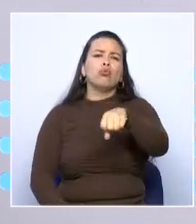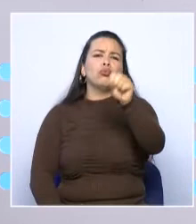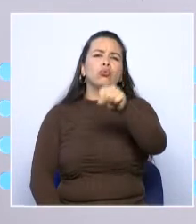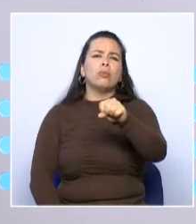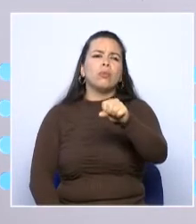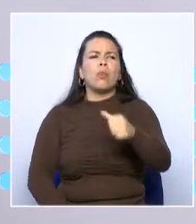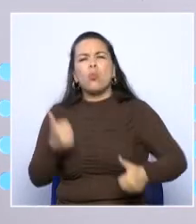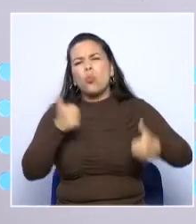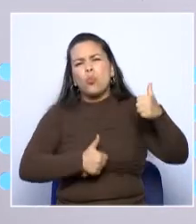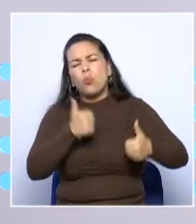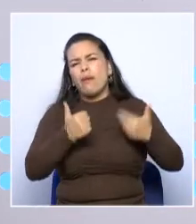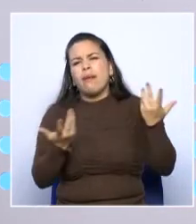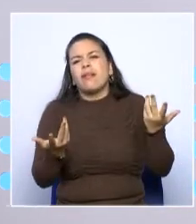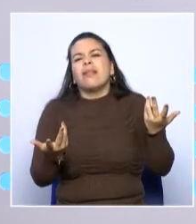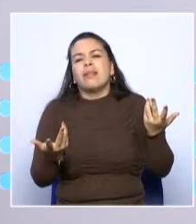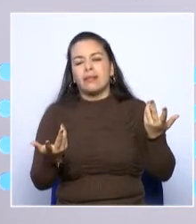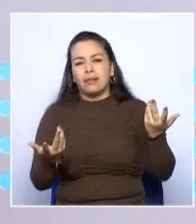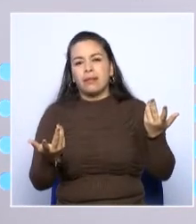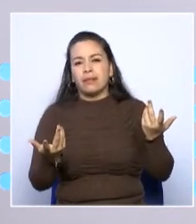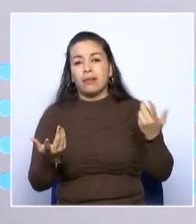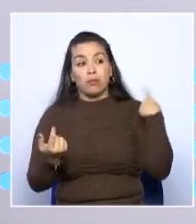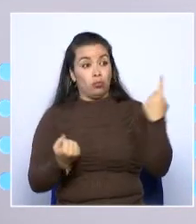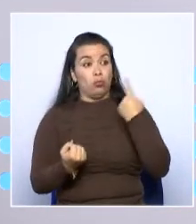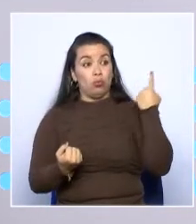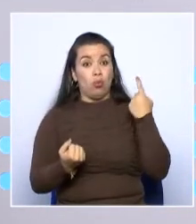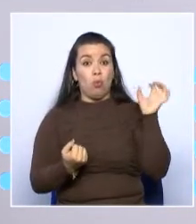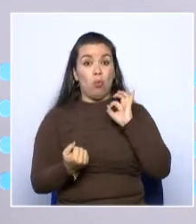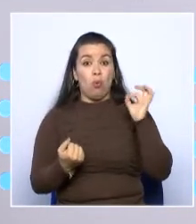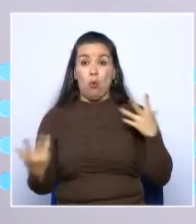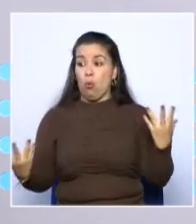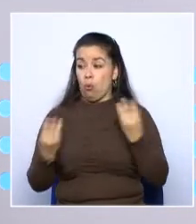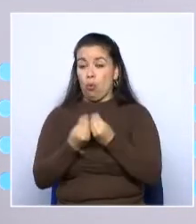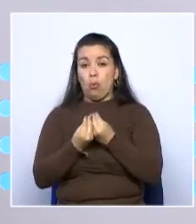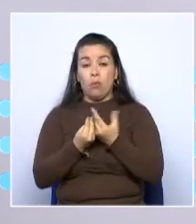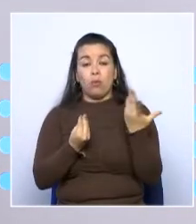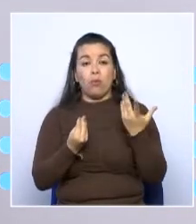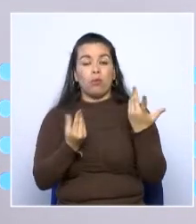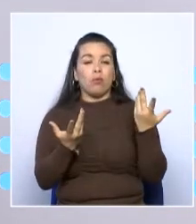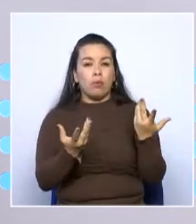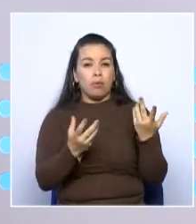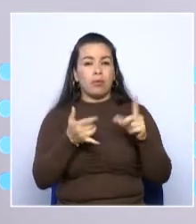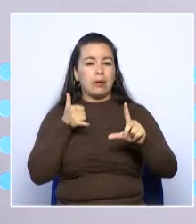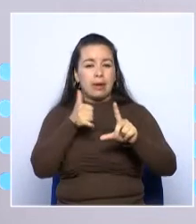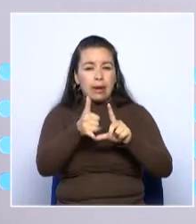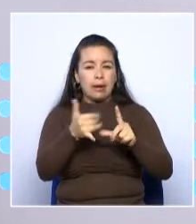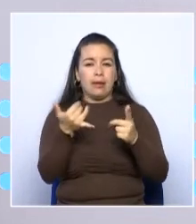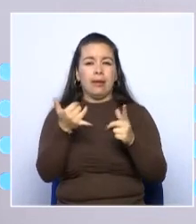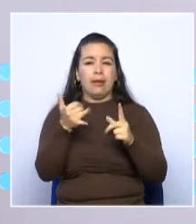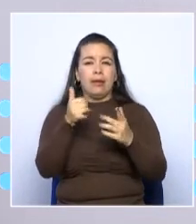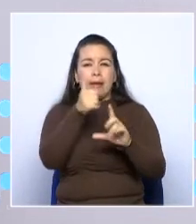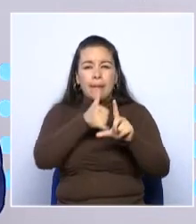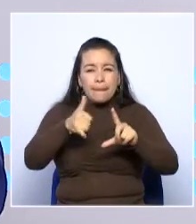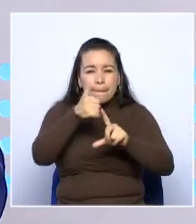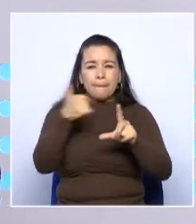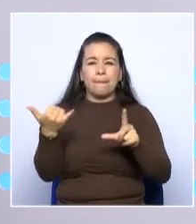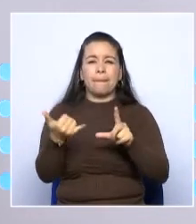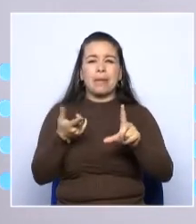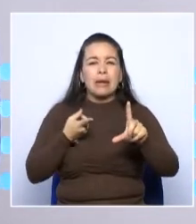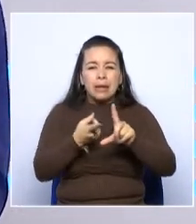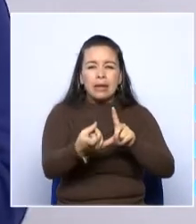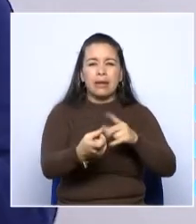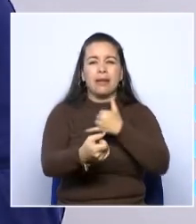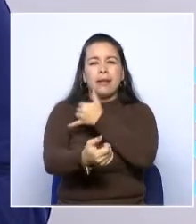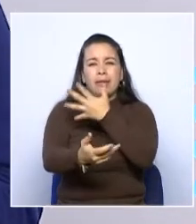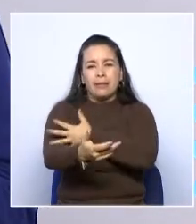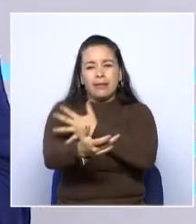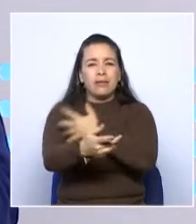tipo de consulta? Si la hago solo o si la hago con ecografía, con examen de laboratorio, con el paquete ginecológico. Miren lo que